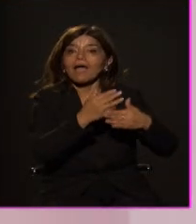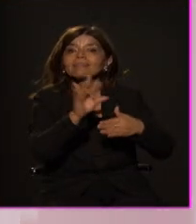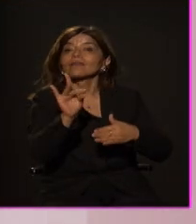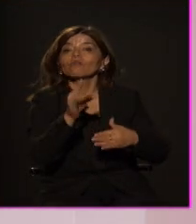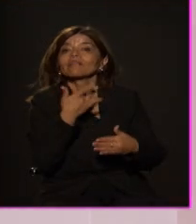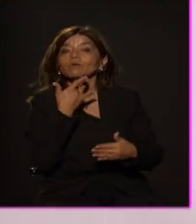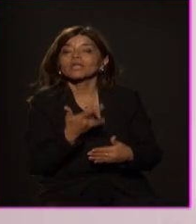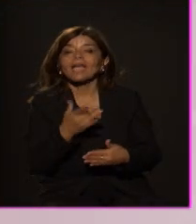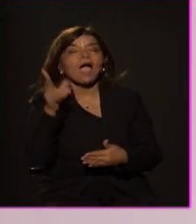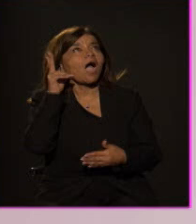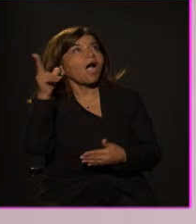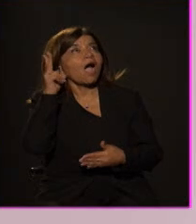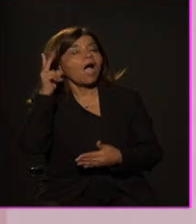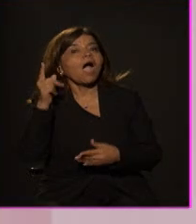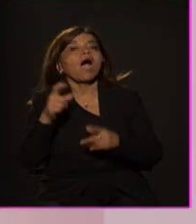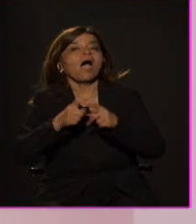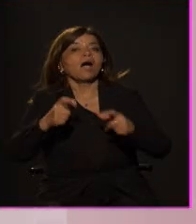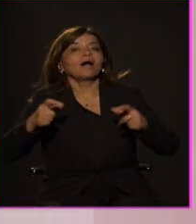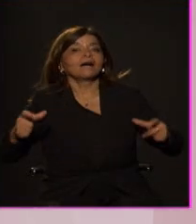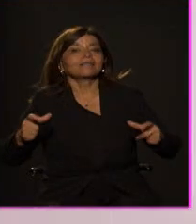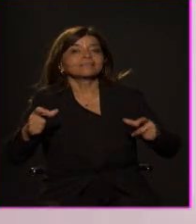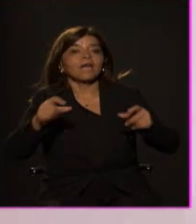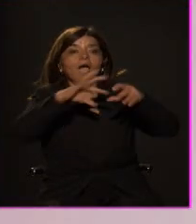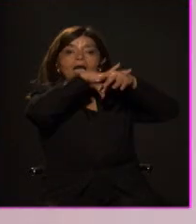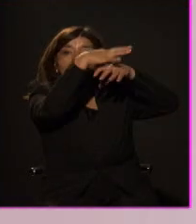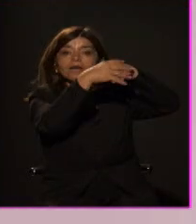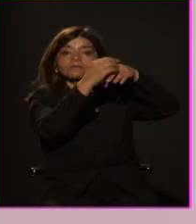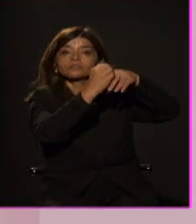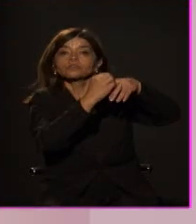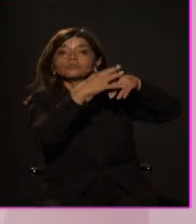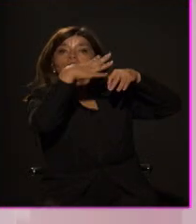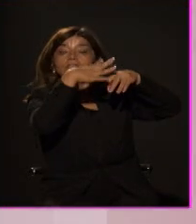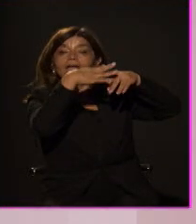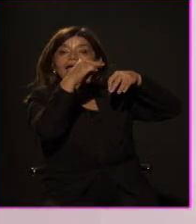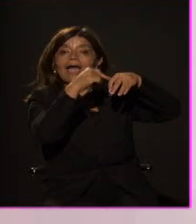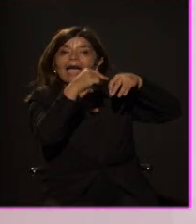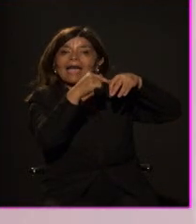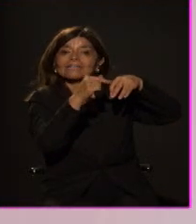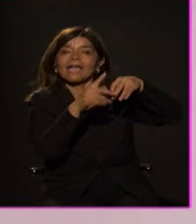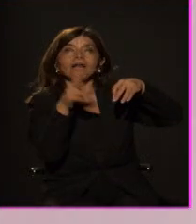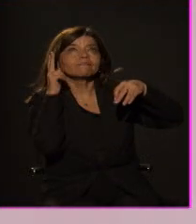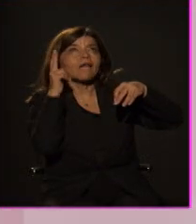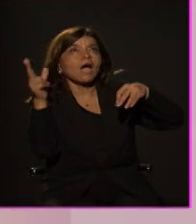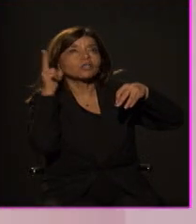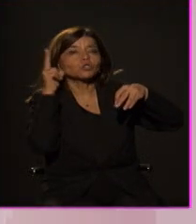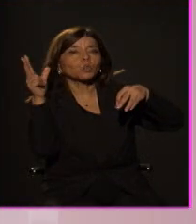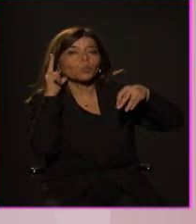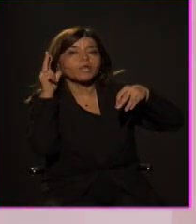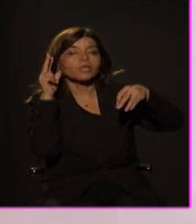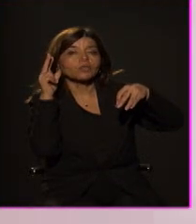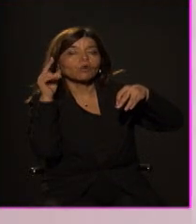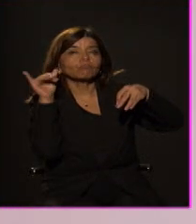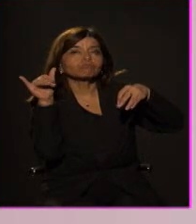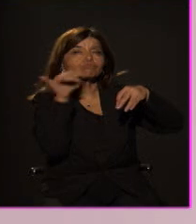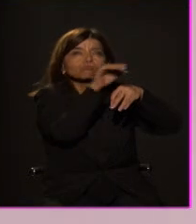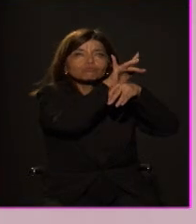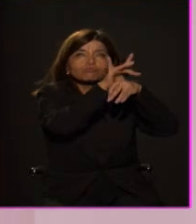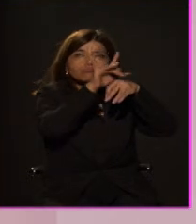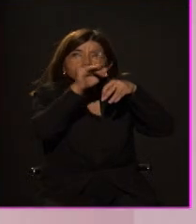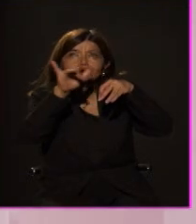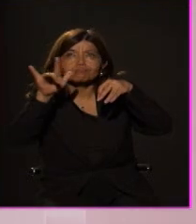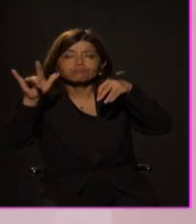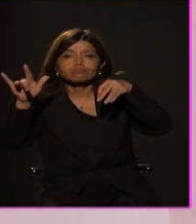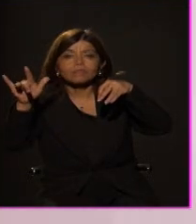que había ruido saliendo de la antena, había más ruido saliendo de la antena de lo que esperábamos. Era un ruido uniforme que parecía provenir de todas